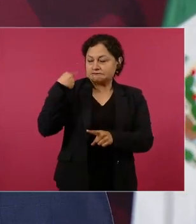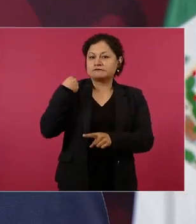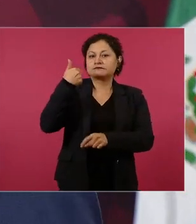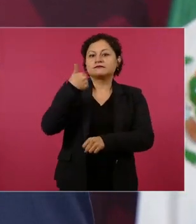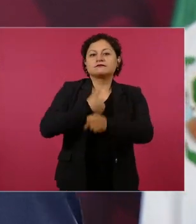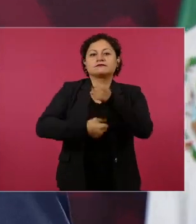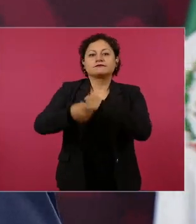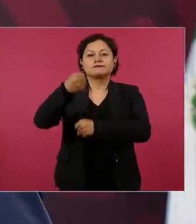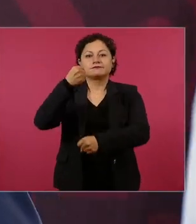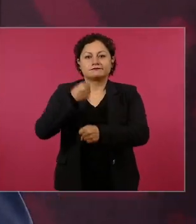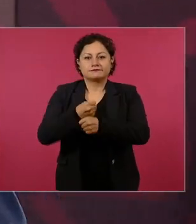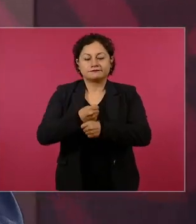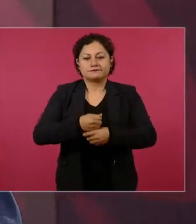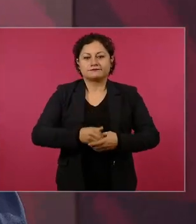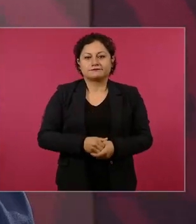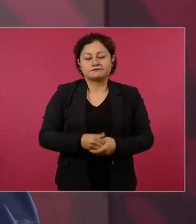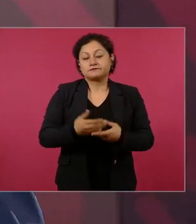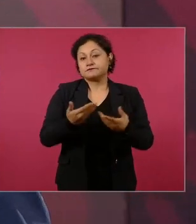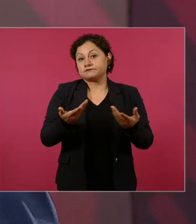Vamos a tratar